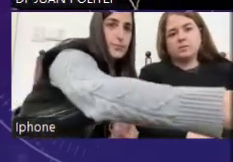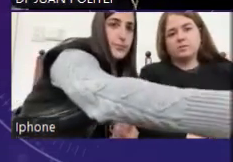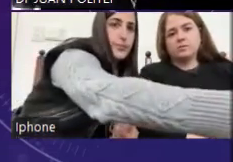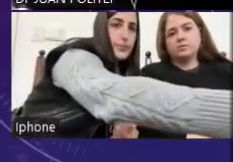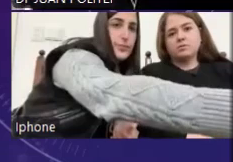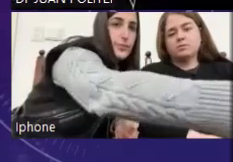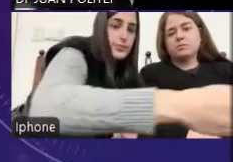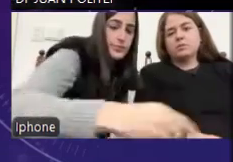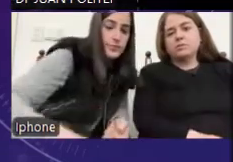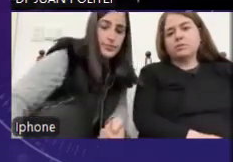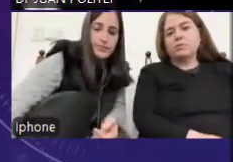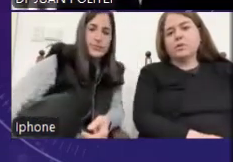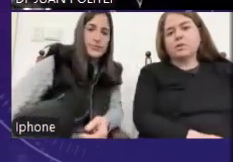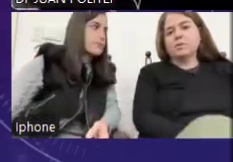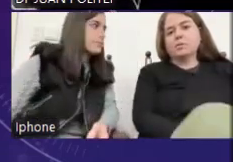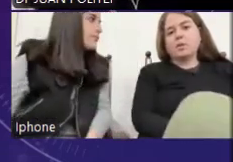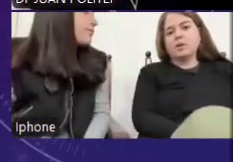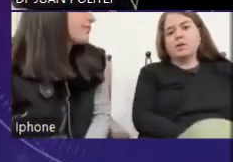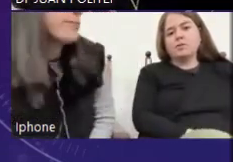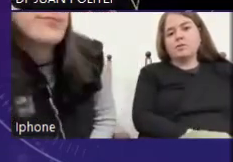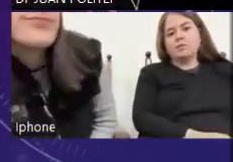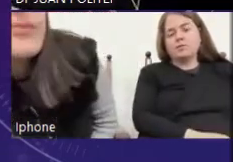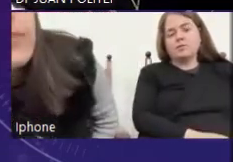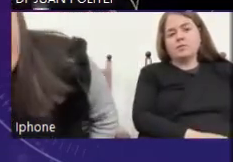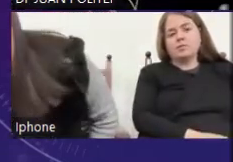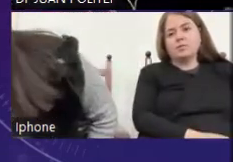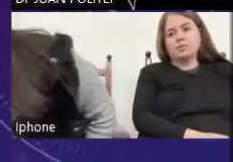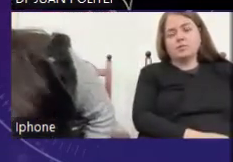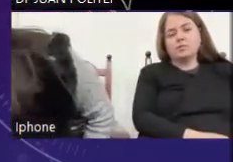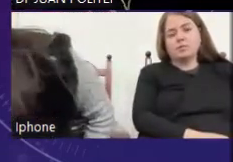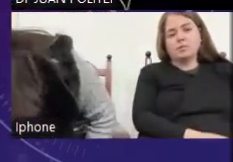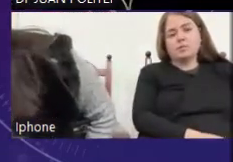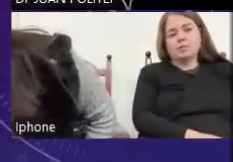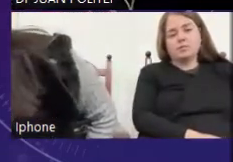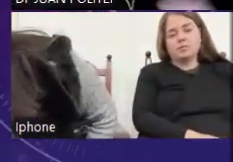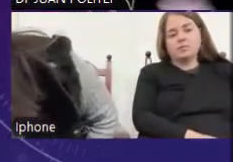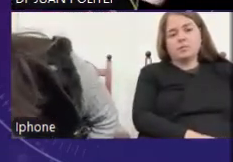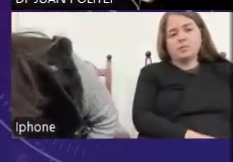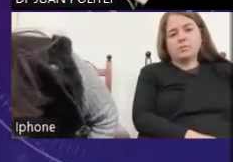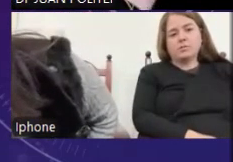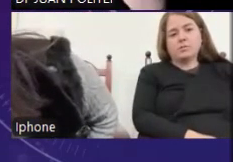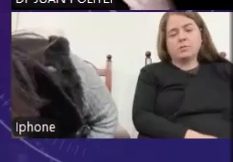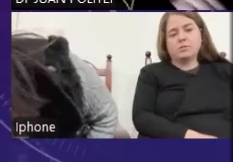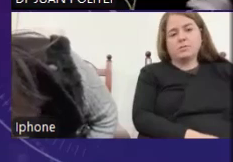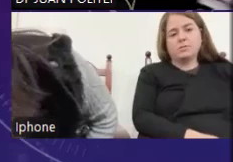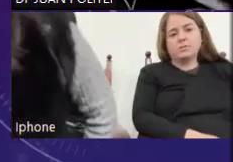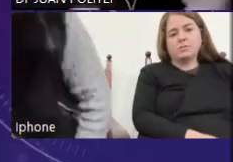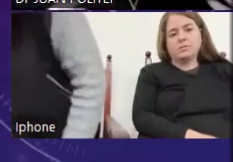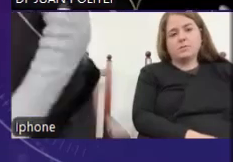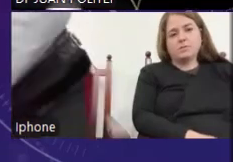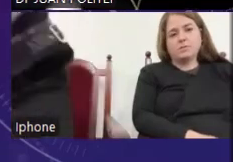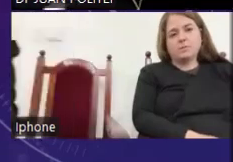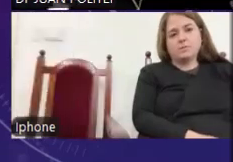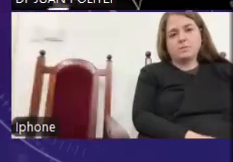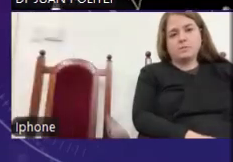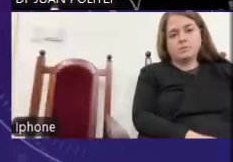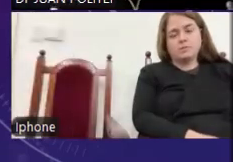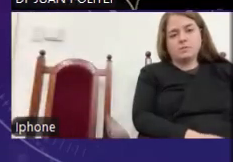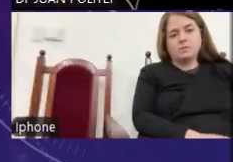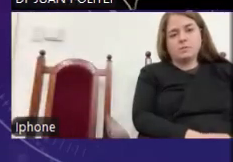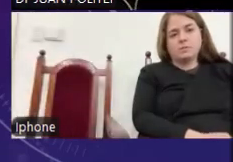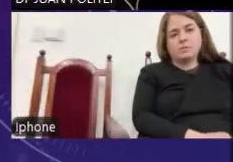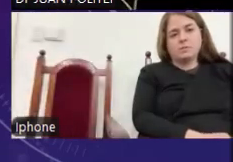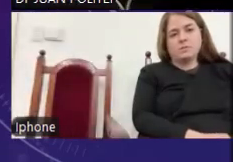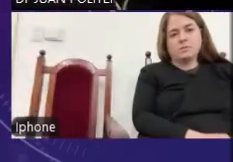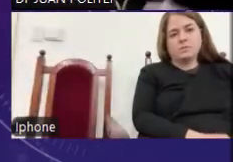del diabético, siempre está alta. Y finalmente está el test genético, si el test molecular o genético.